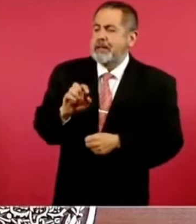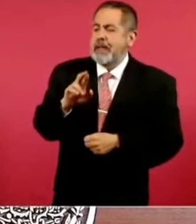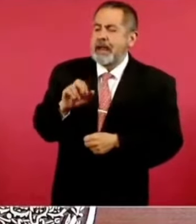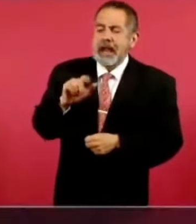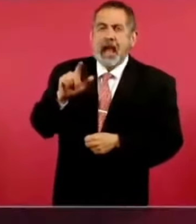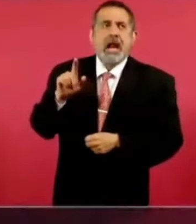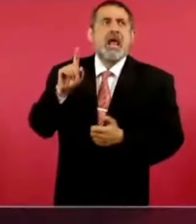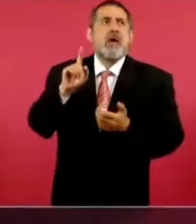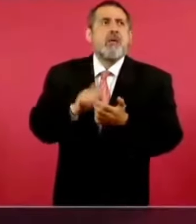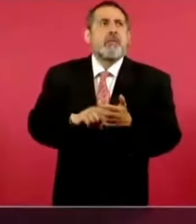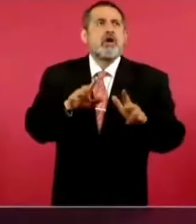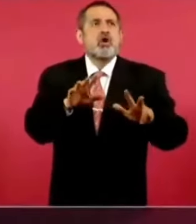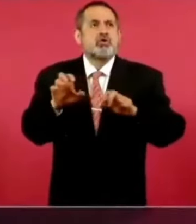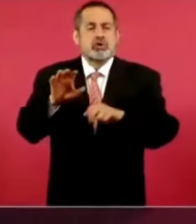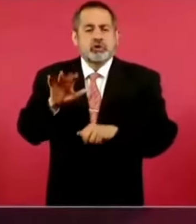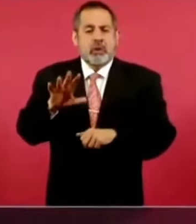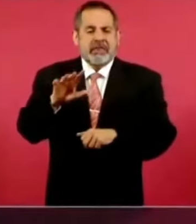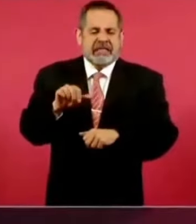de